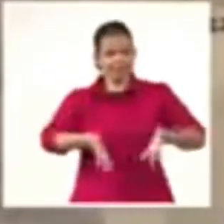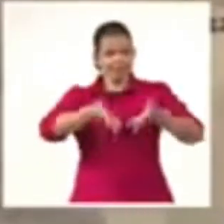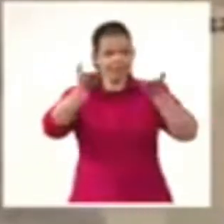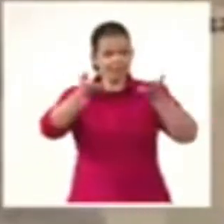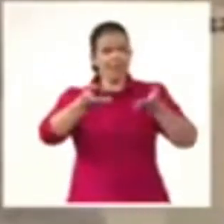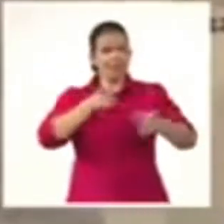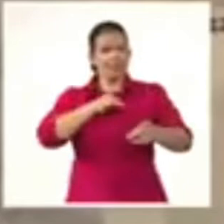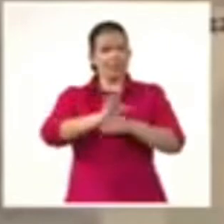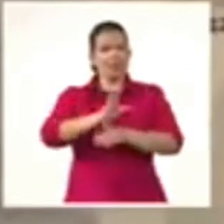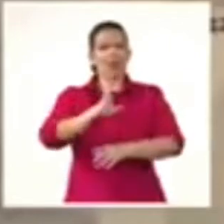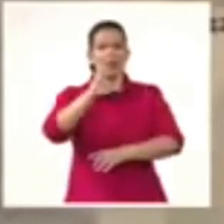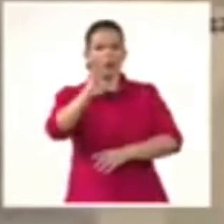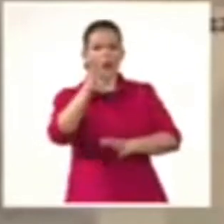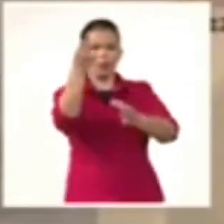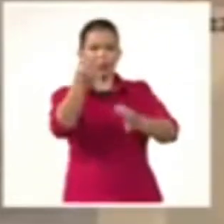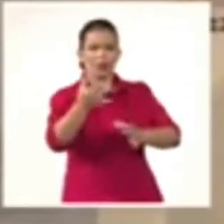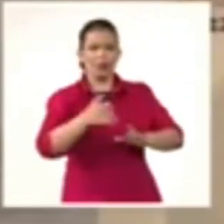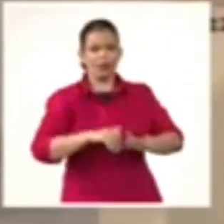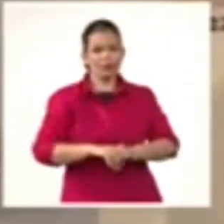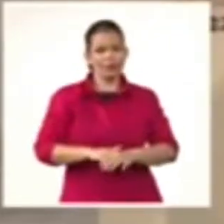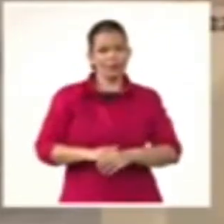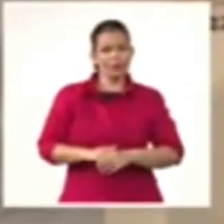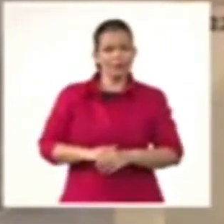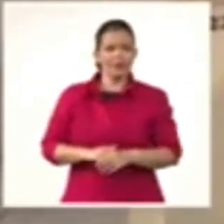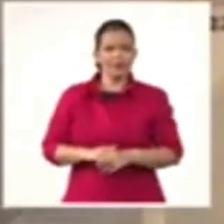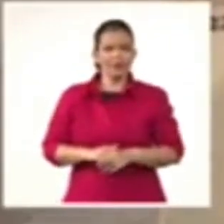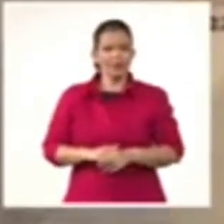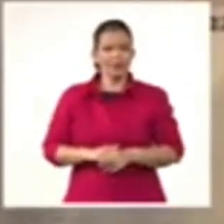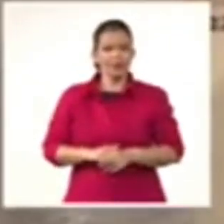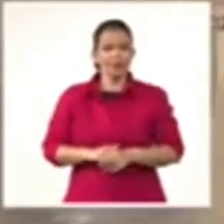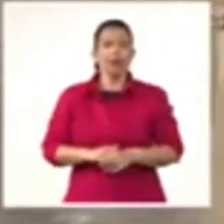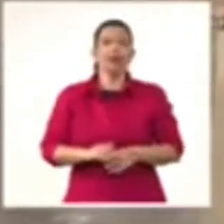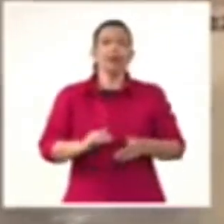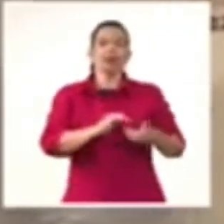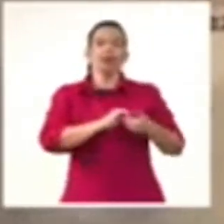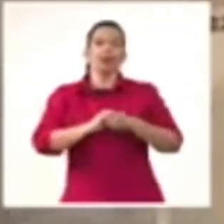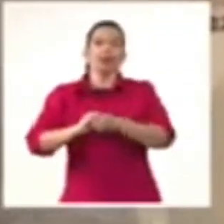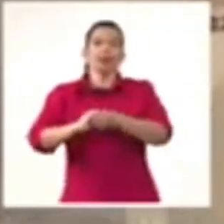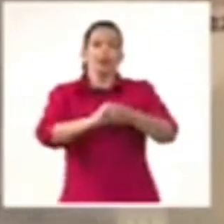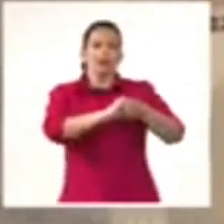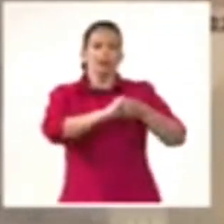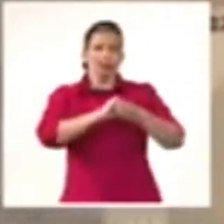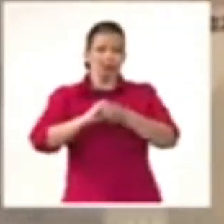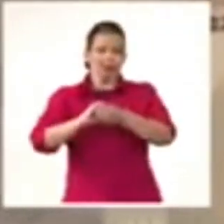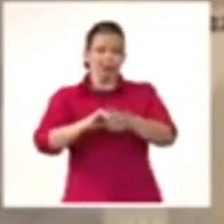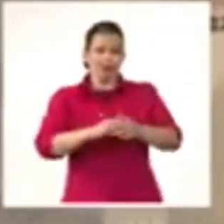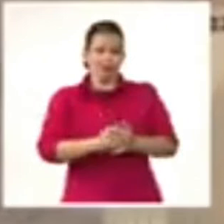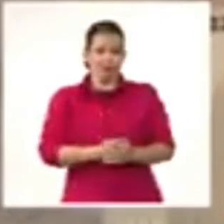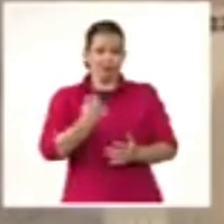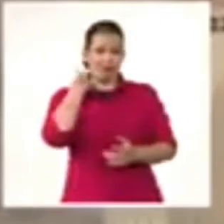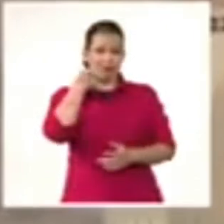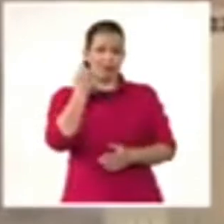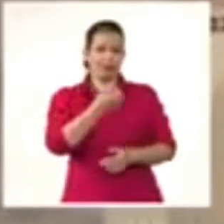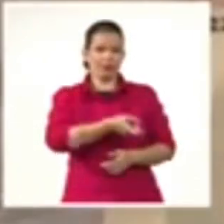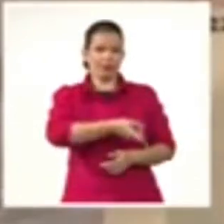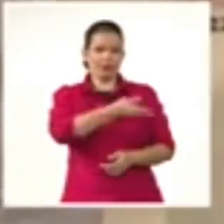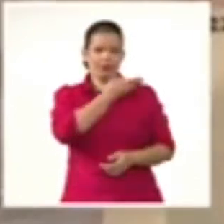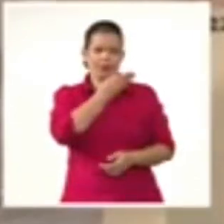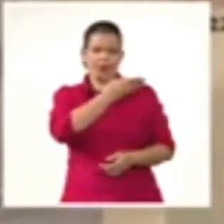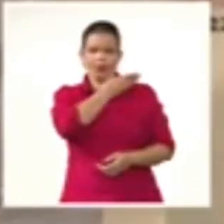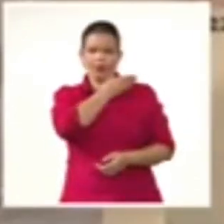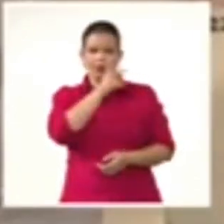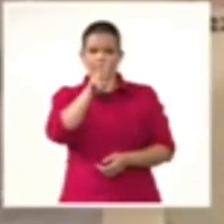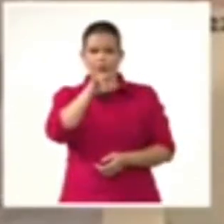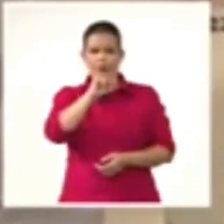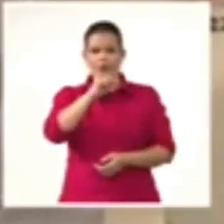Cuba. Compatriotas, en el tiempo transcurrido desde la última celebración del 26 de julio, aprobamos